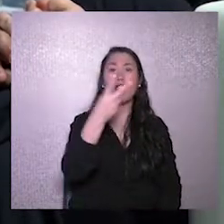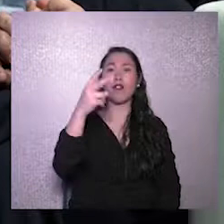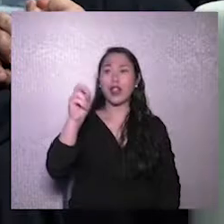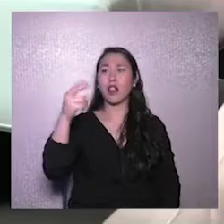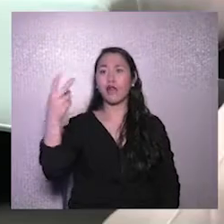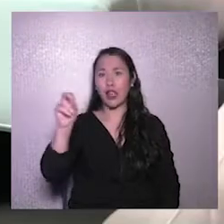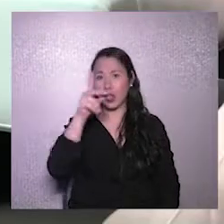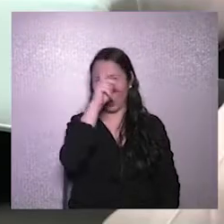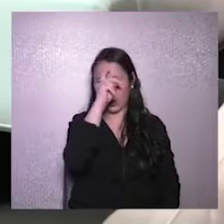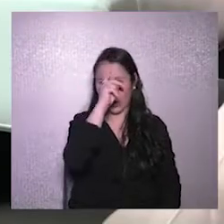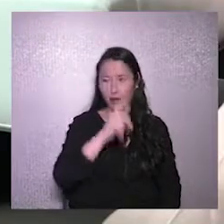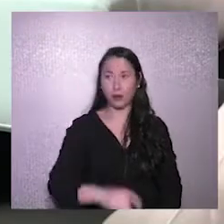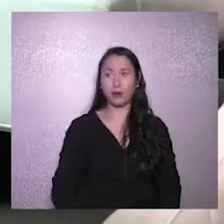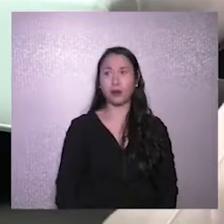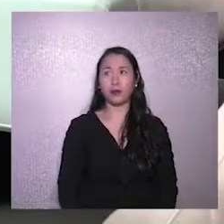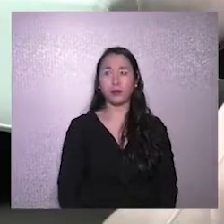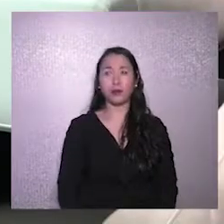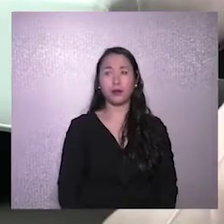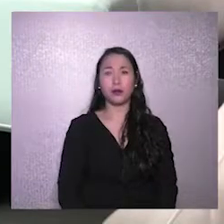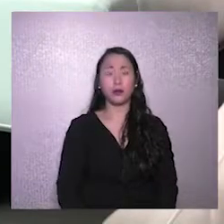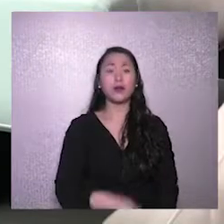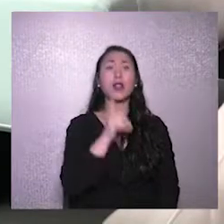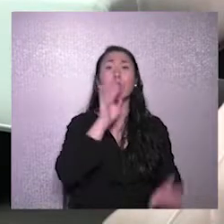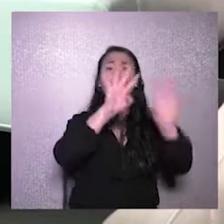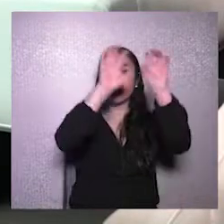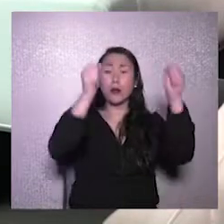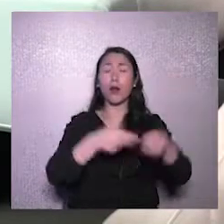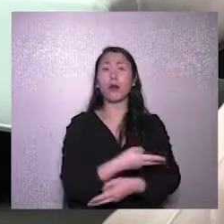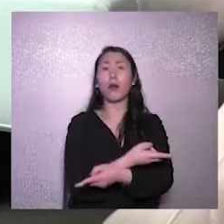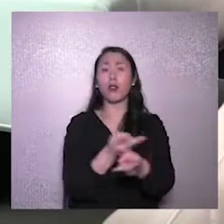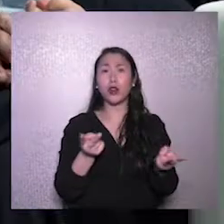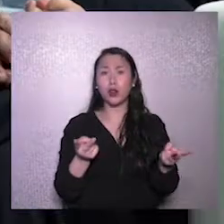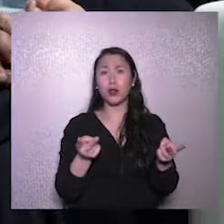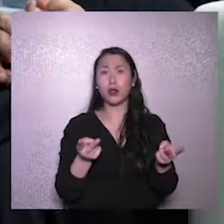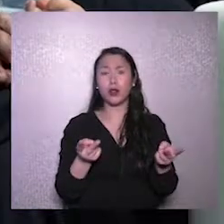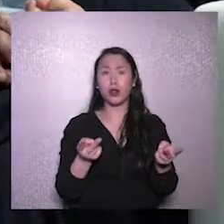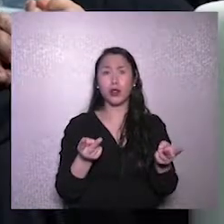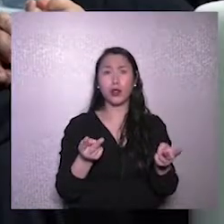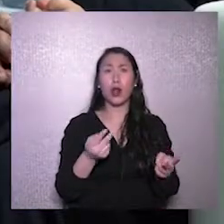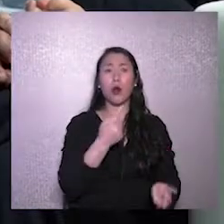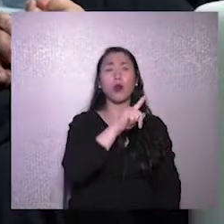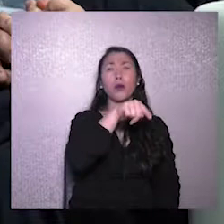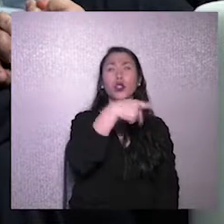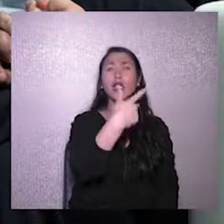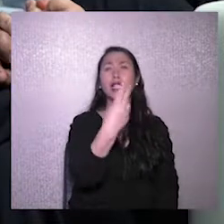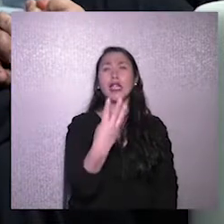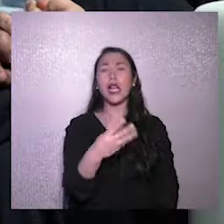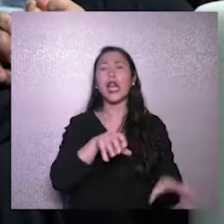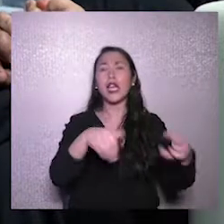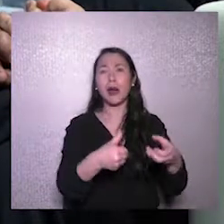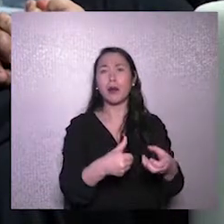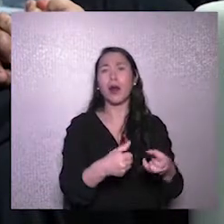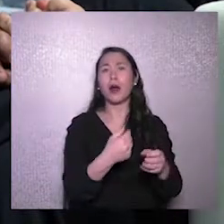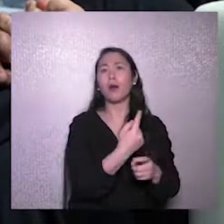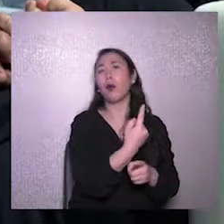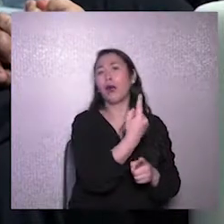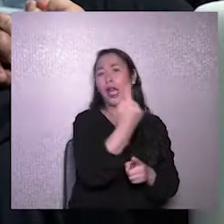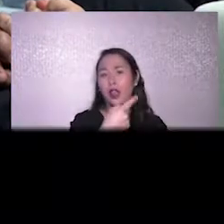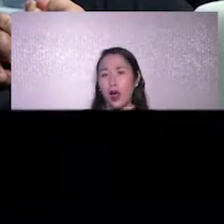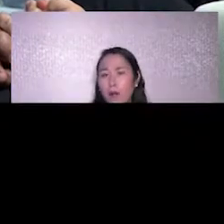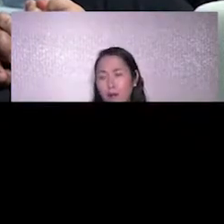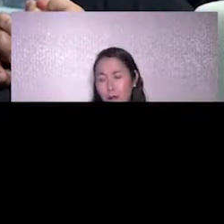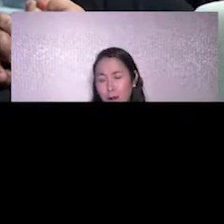hospitales. Tenemos en el sistema público hoy día 1.83 camas por 1.000 beneficiarios. El año